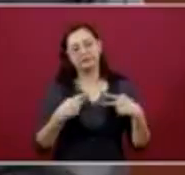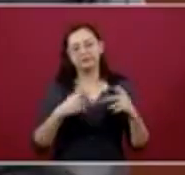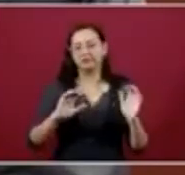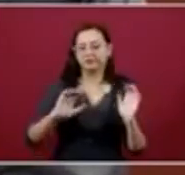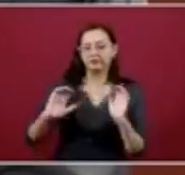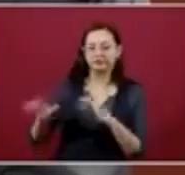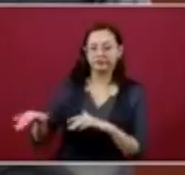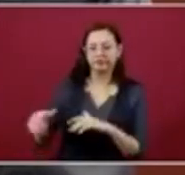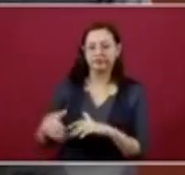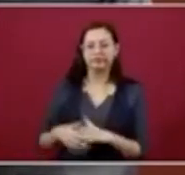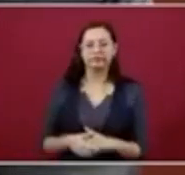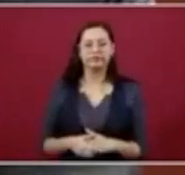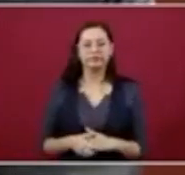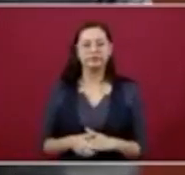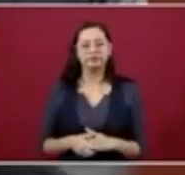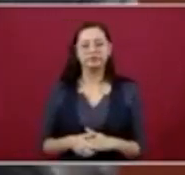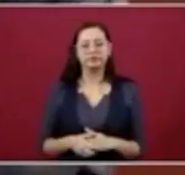tengan